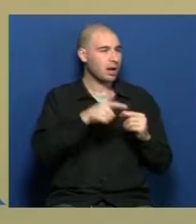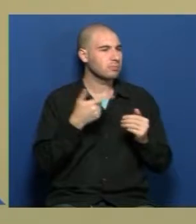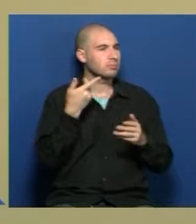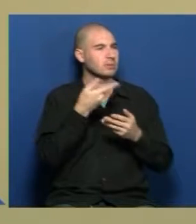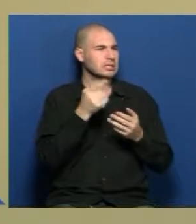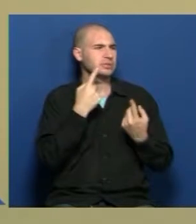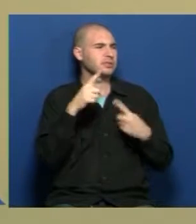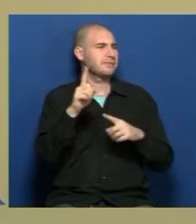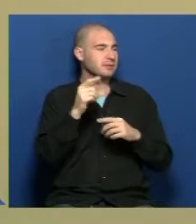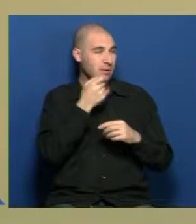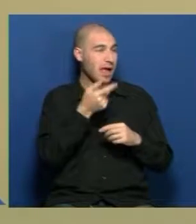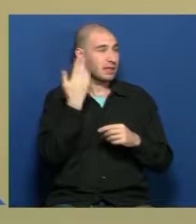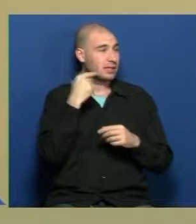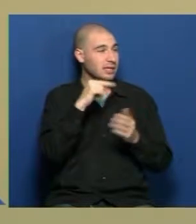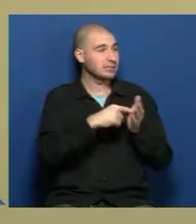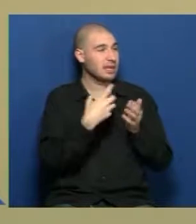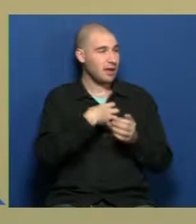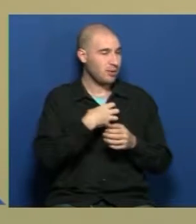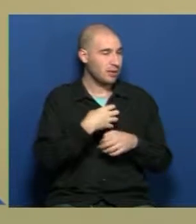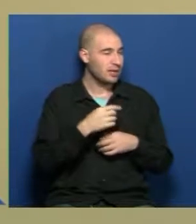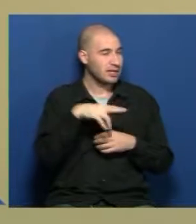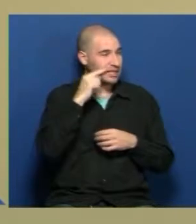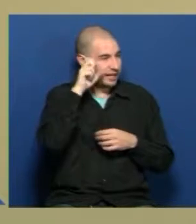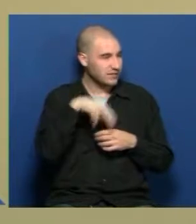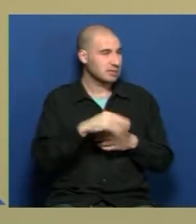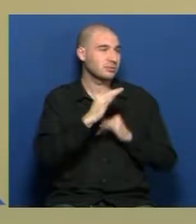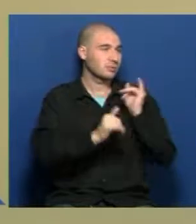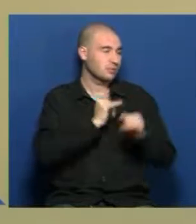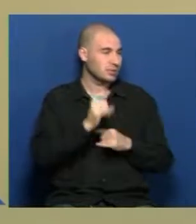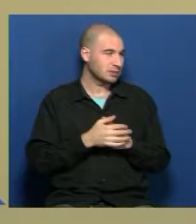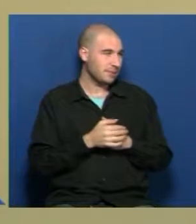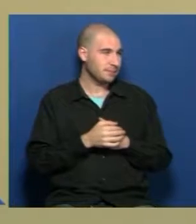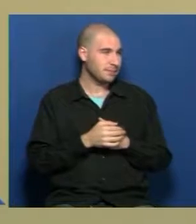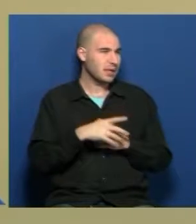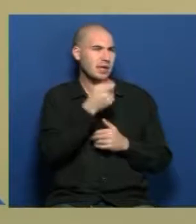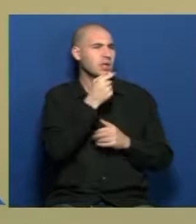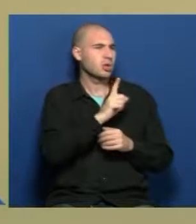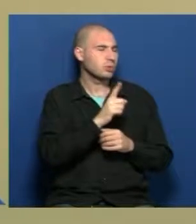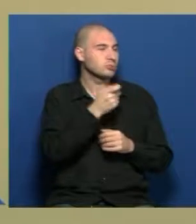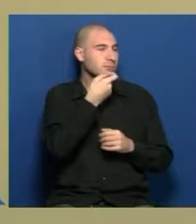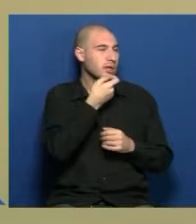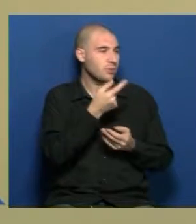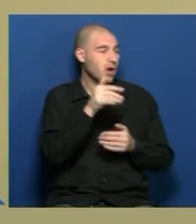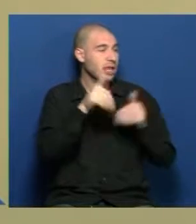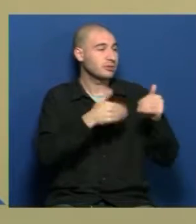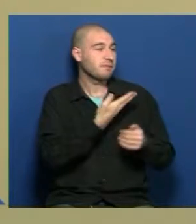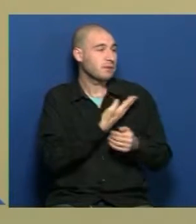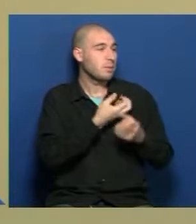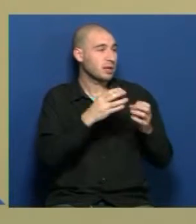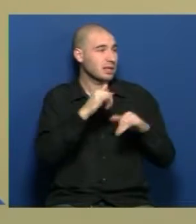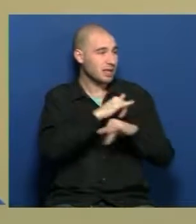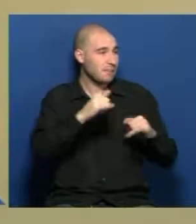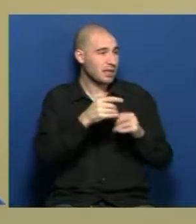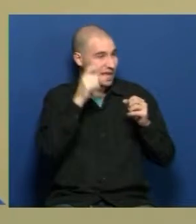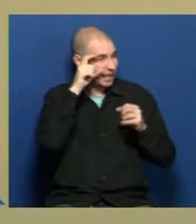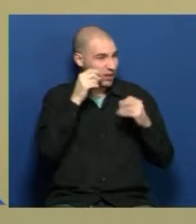planteado sus disidencias, como en su momento con el ítem aula. Niven dice, por ejemplo, de que no le gusta que hayan elecciones en febrero porque la campaña se